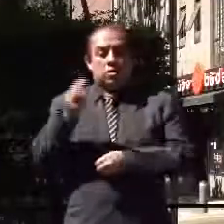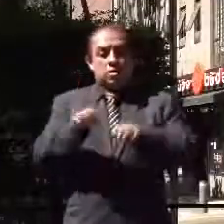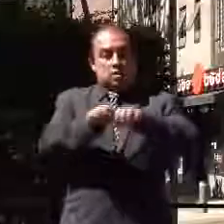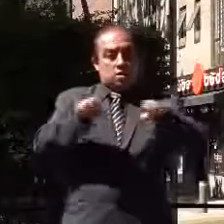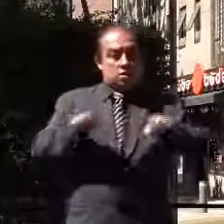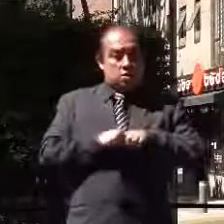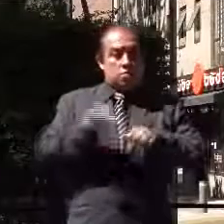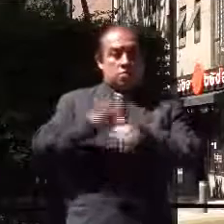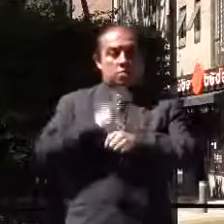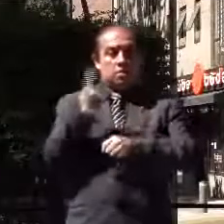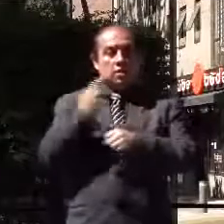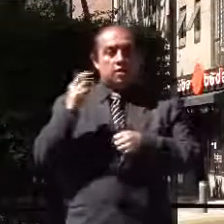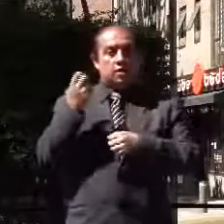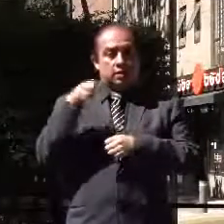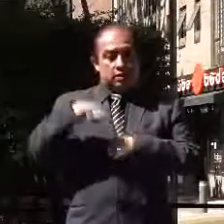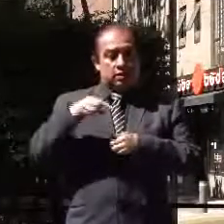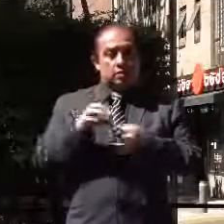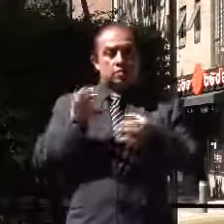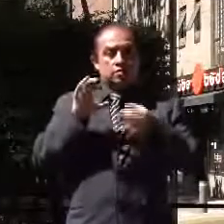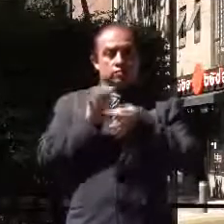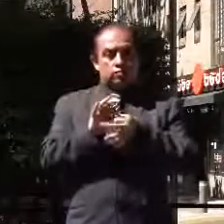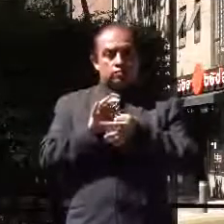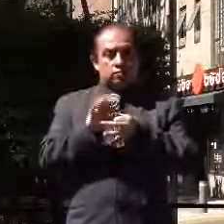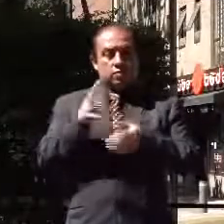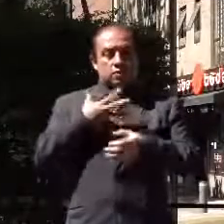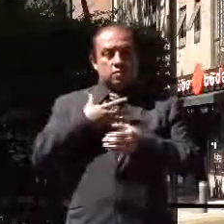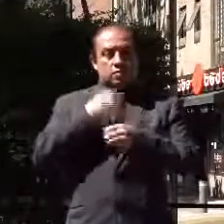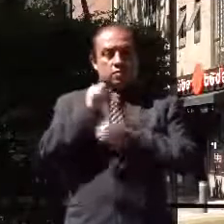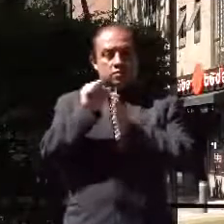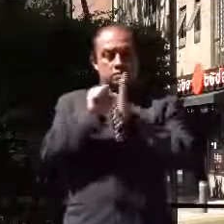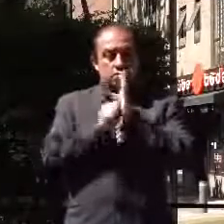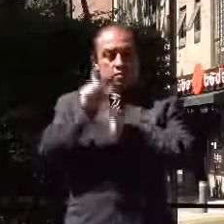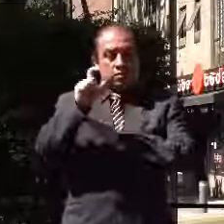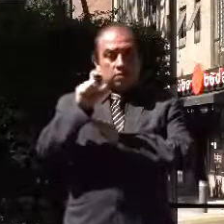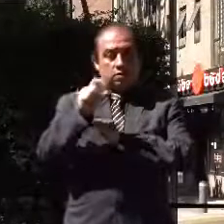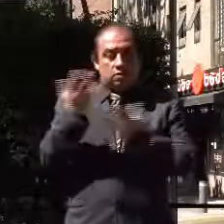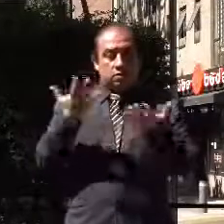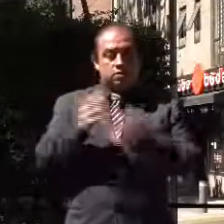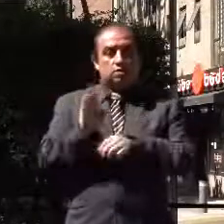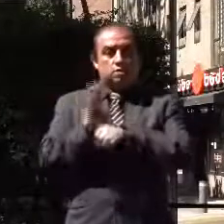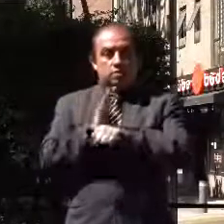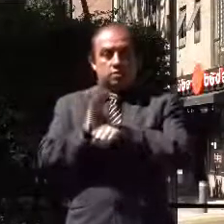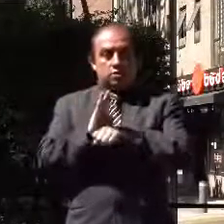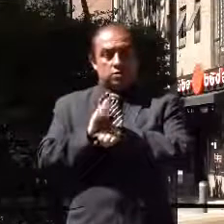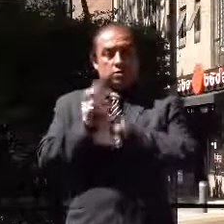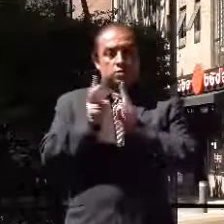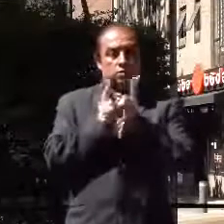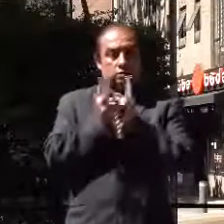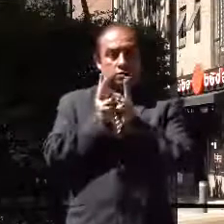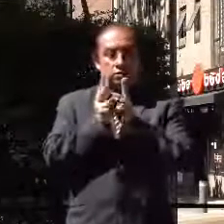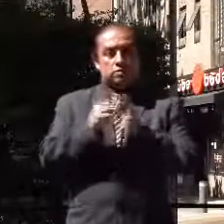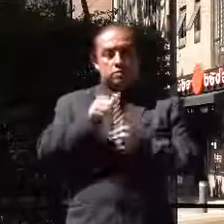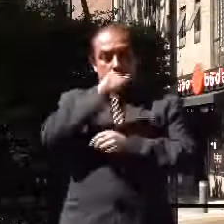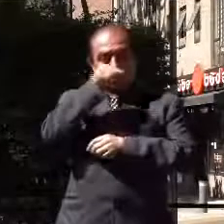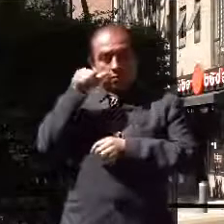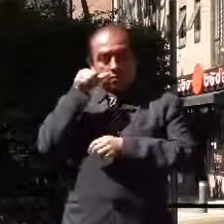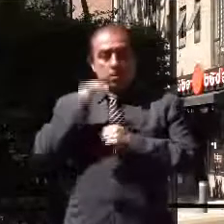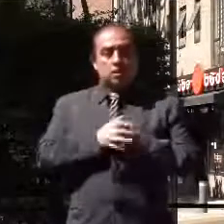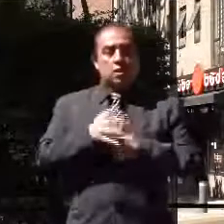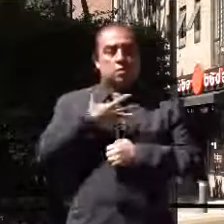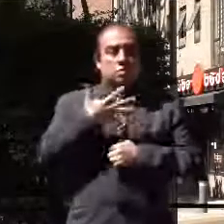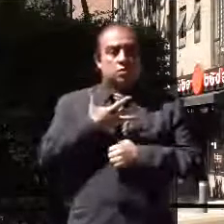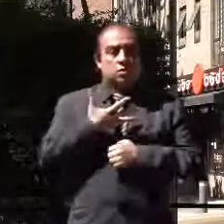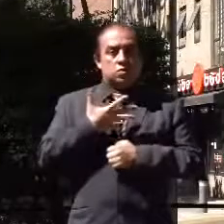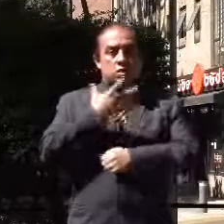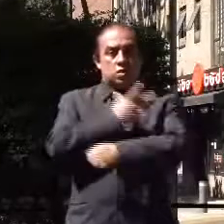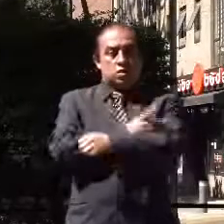Esta relación que hemos tenido con el sistema de aguas ha sido en beneficio de los vecinos de Benito Juárez. Hemos tenido una absoluta